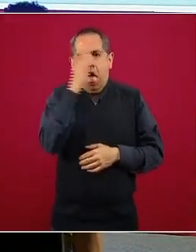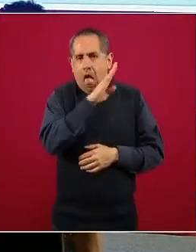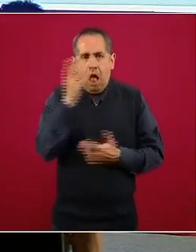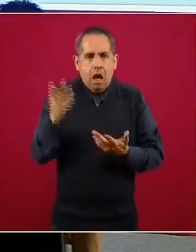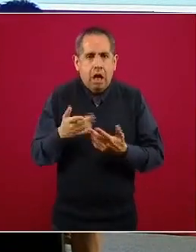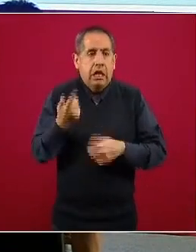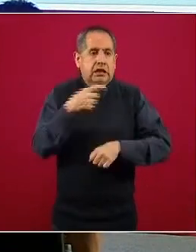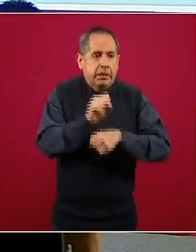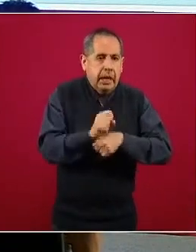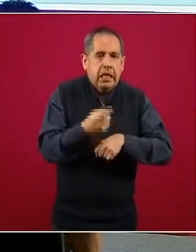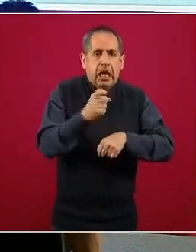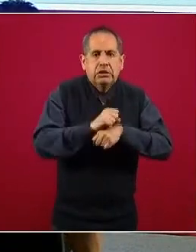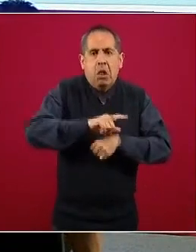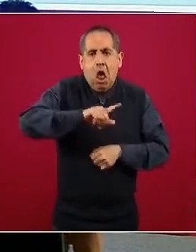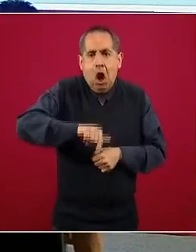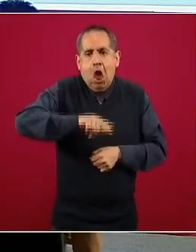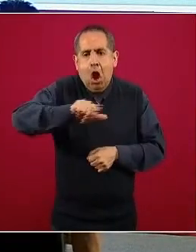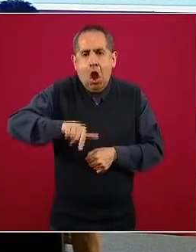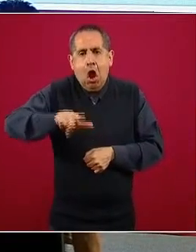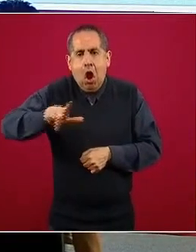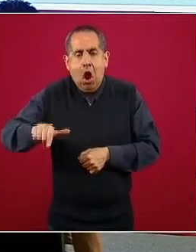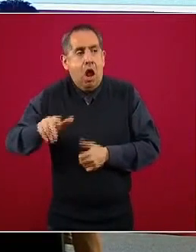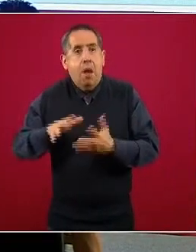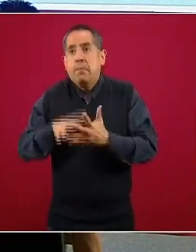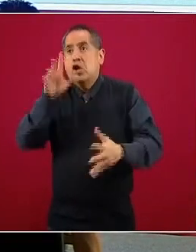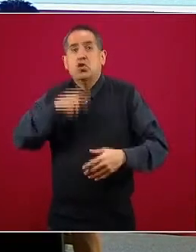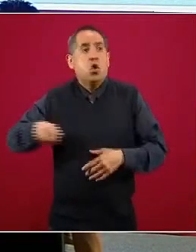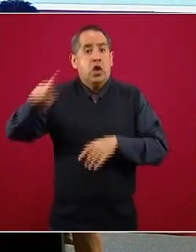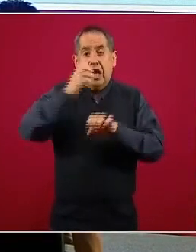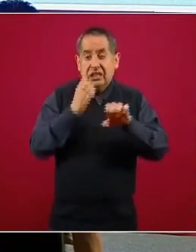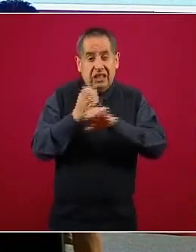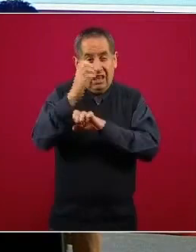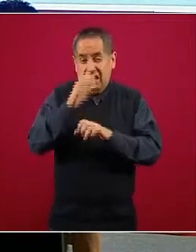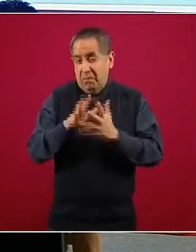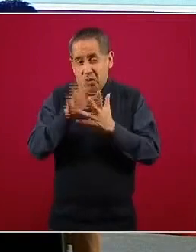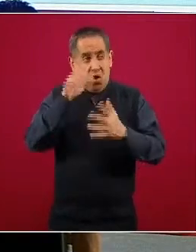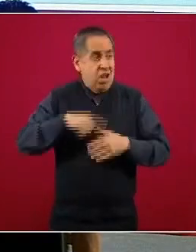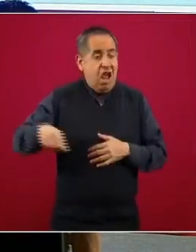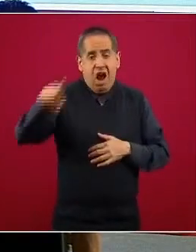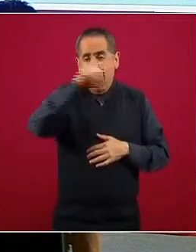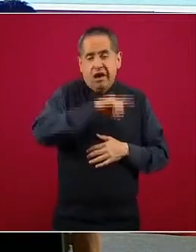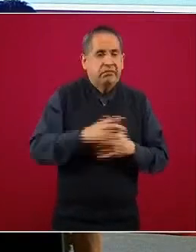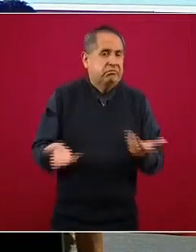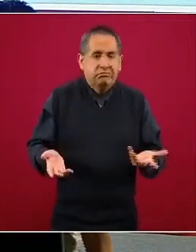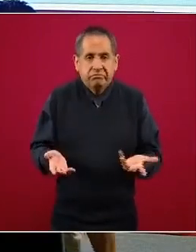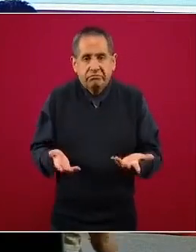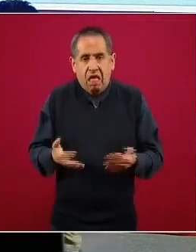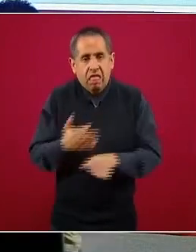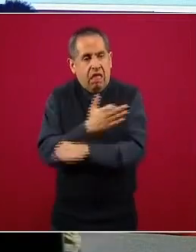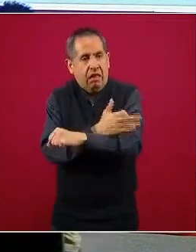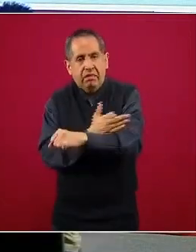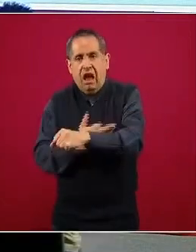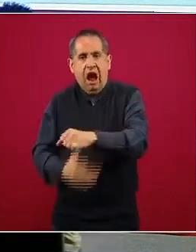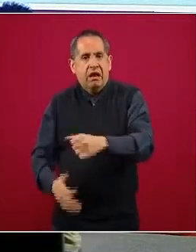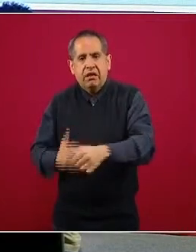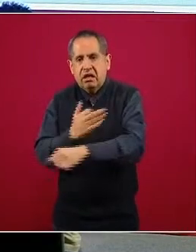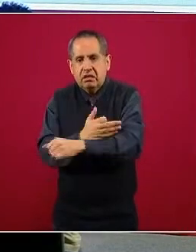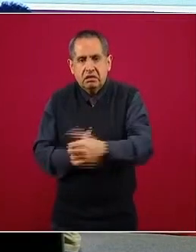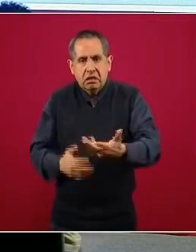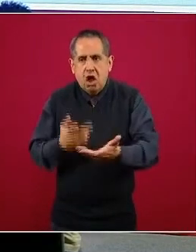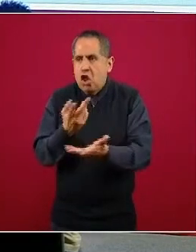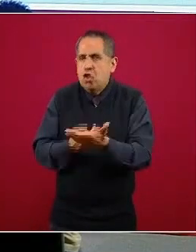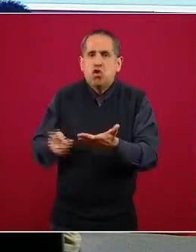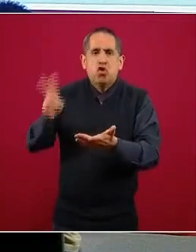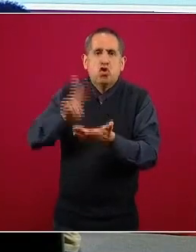Pasan semanas y semanas y la mayoría, prácticamente todos los estados, tienen un rezago superior al